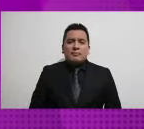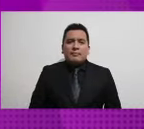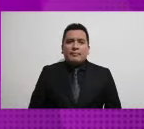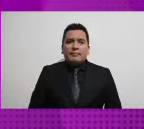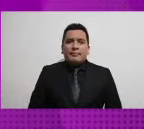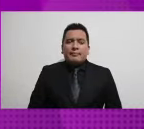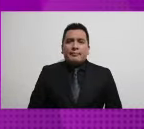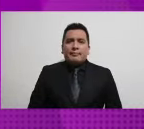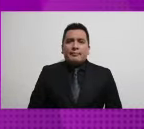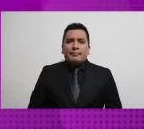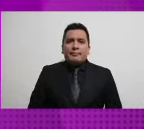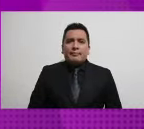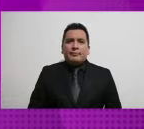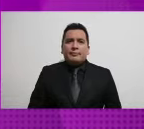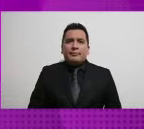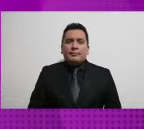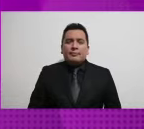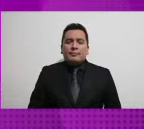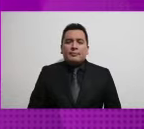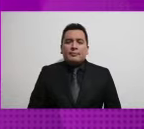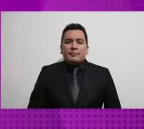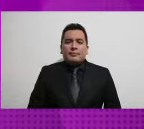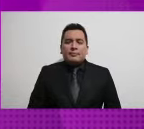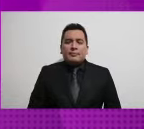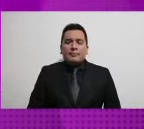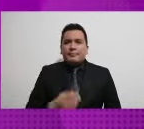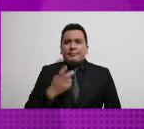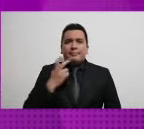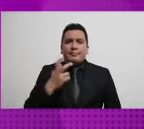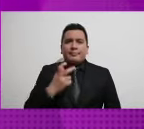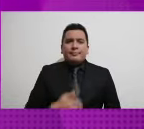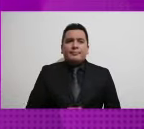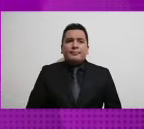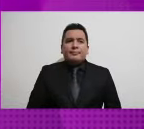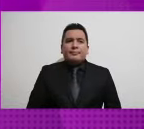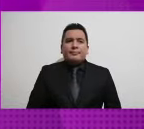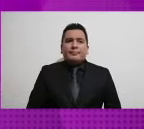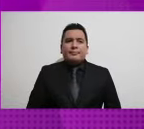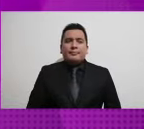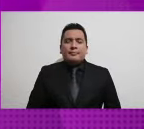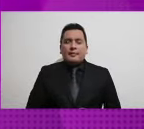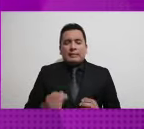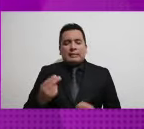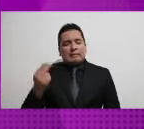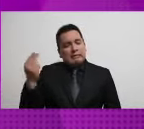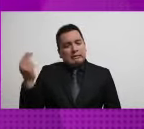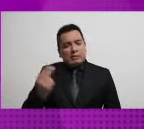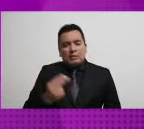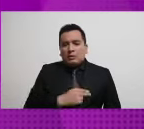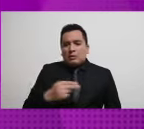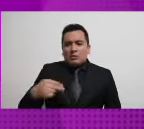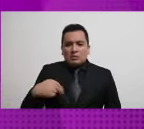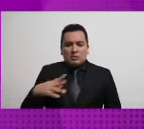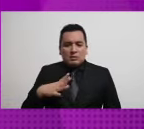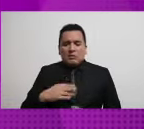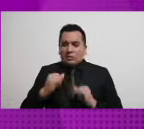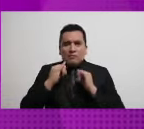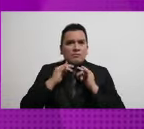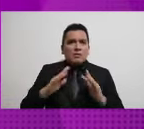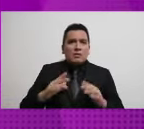de dicha plataforma digital que fue vía internet. Para esto, es bien necesario